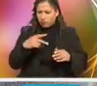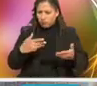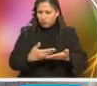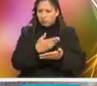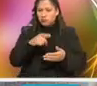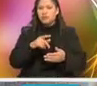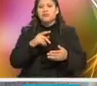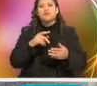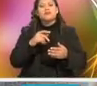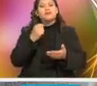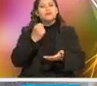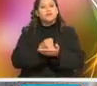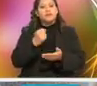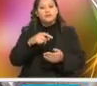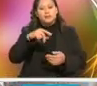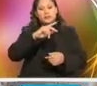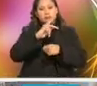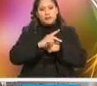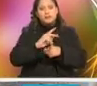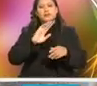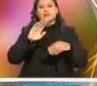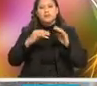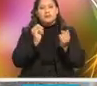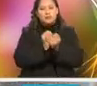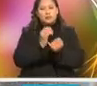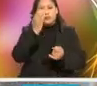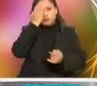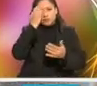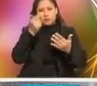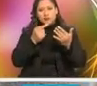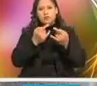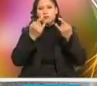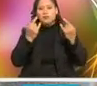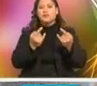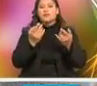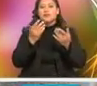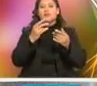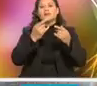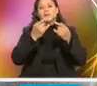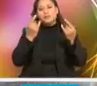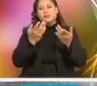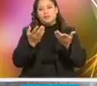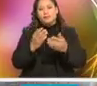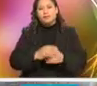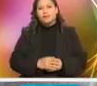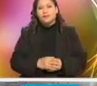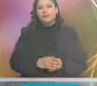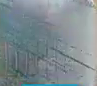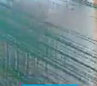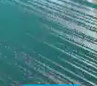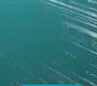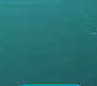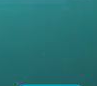dejaron huella aquí en nuestro país y en el mundo. Conoceremos todo esto a través de El Anecdotario.